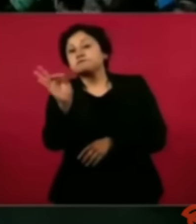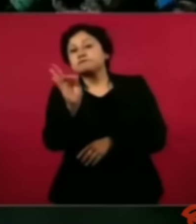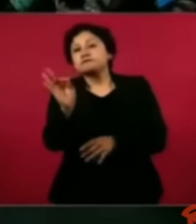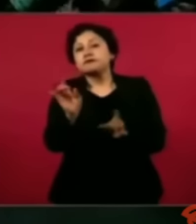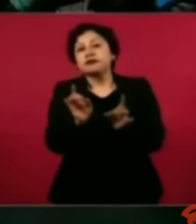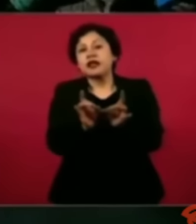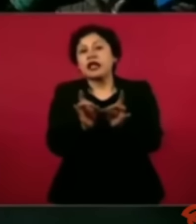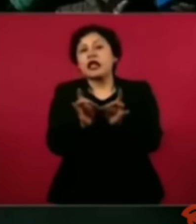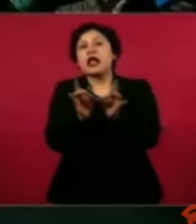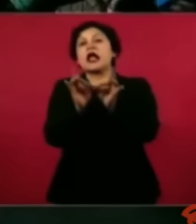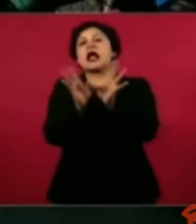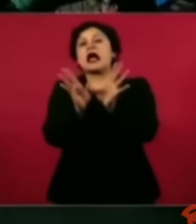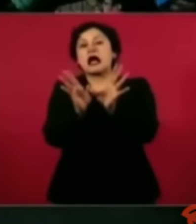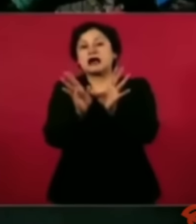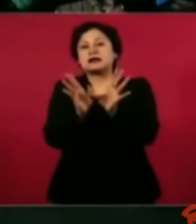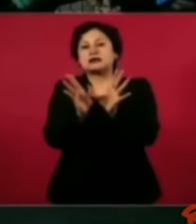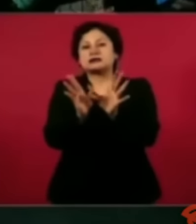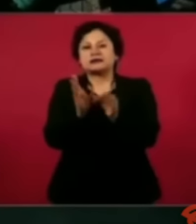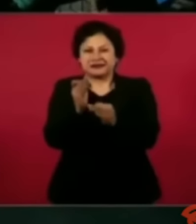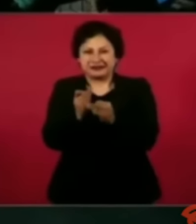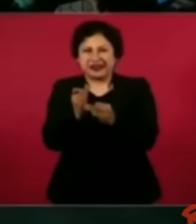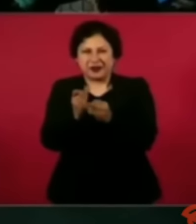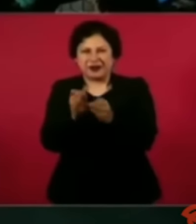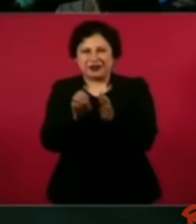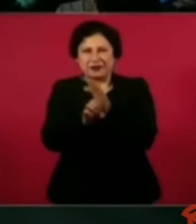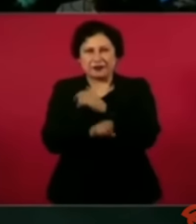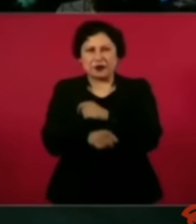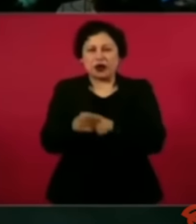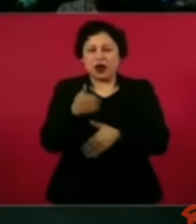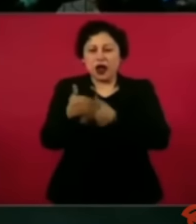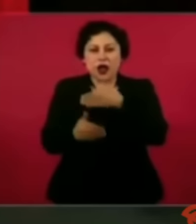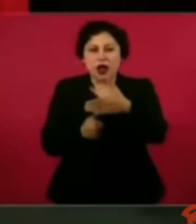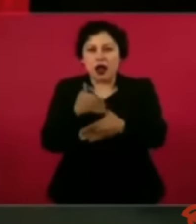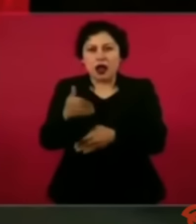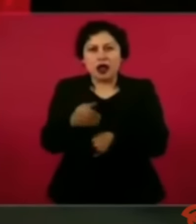por sus fueros los conservadores,